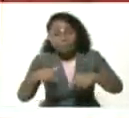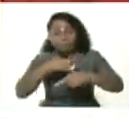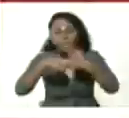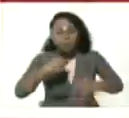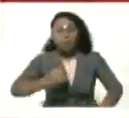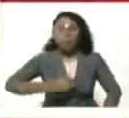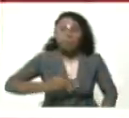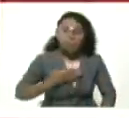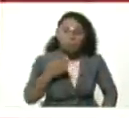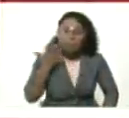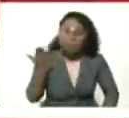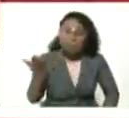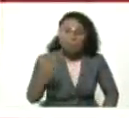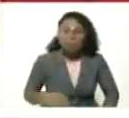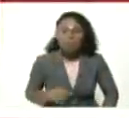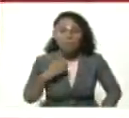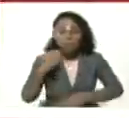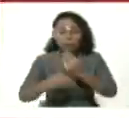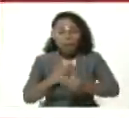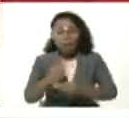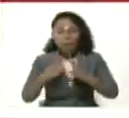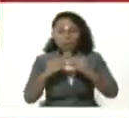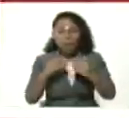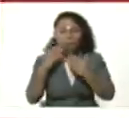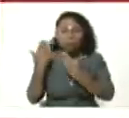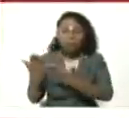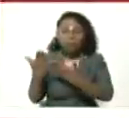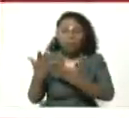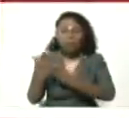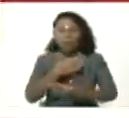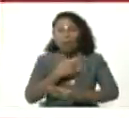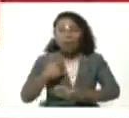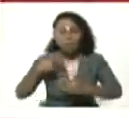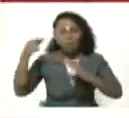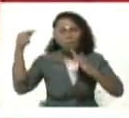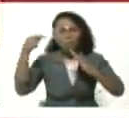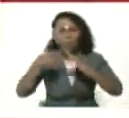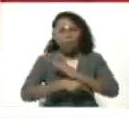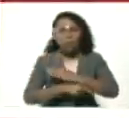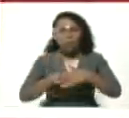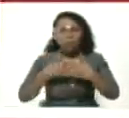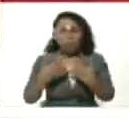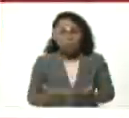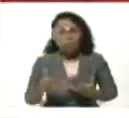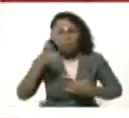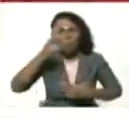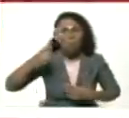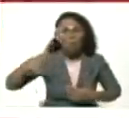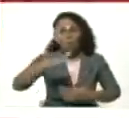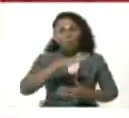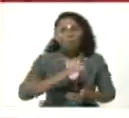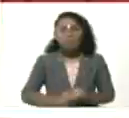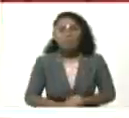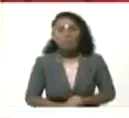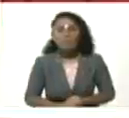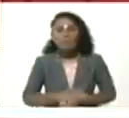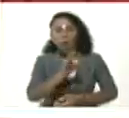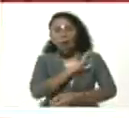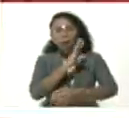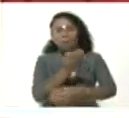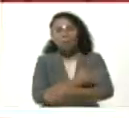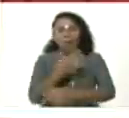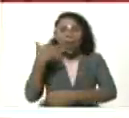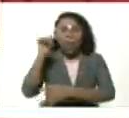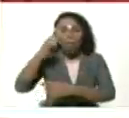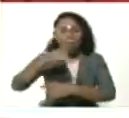posible hacer esto, donde creemos profundamente en el pueblo, en el poder que tiene el pueblo